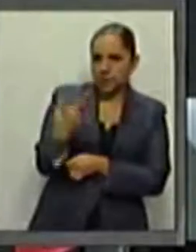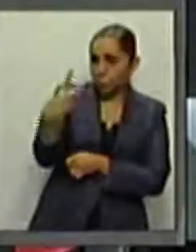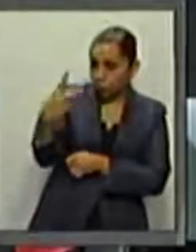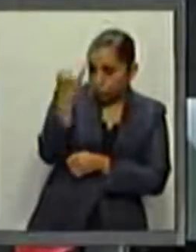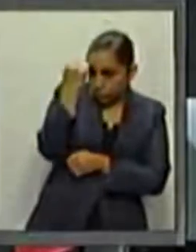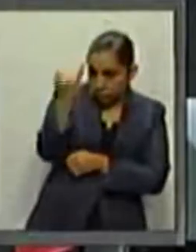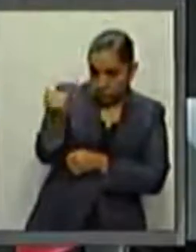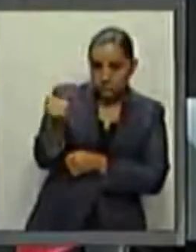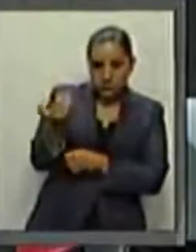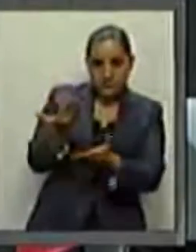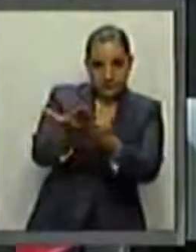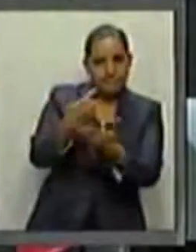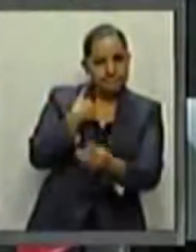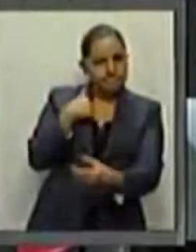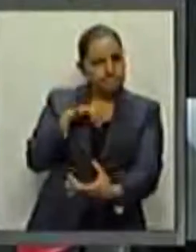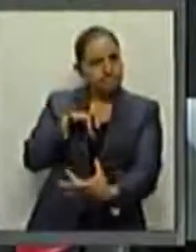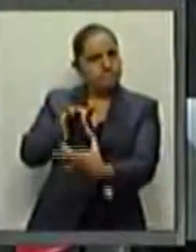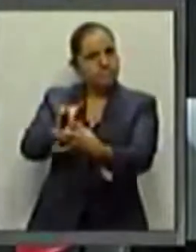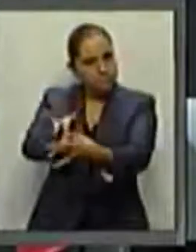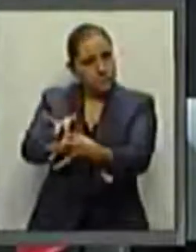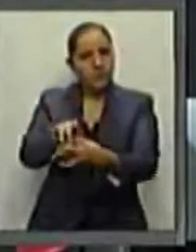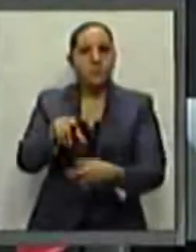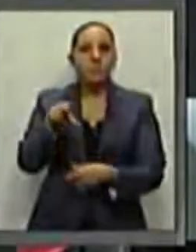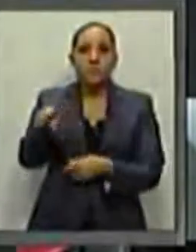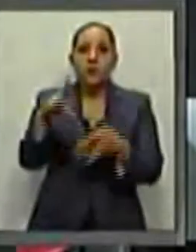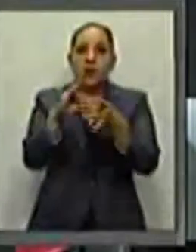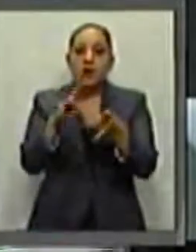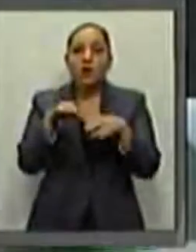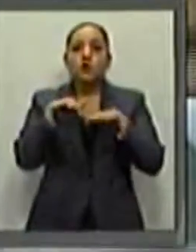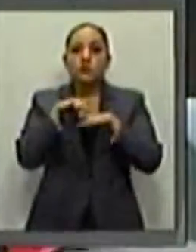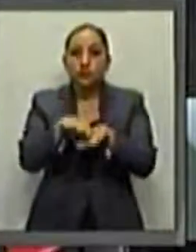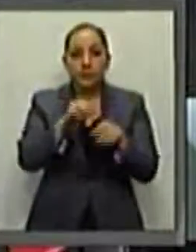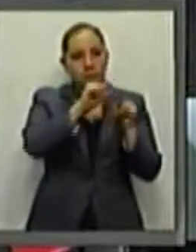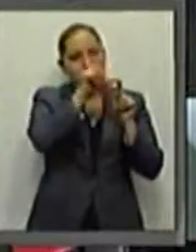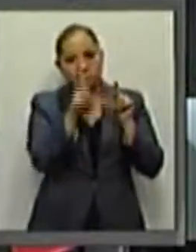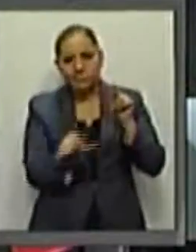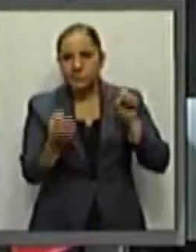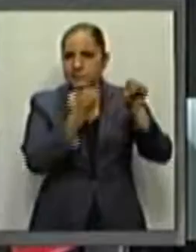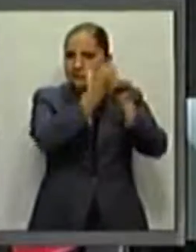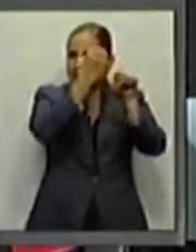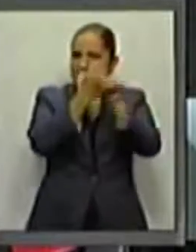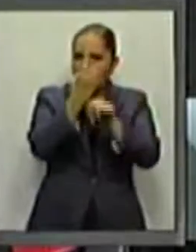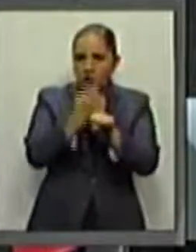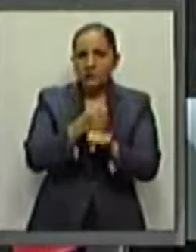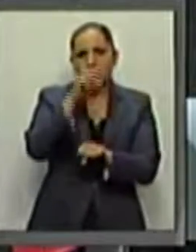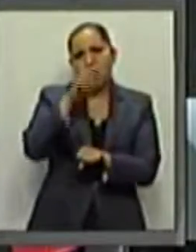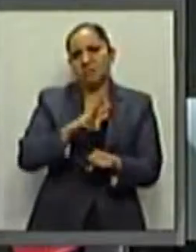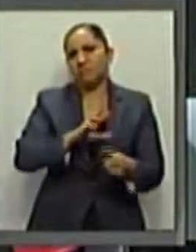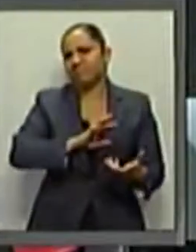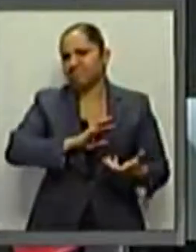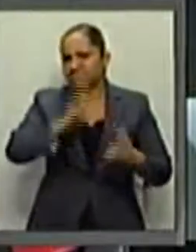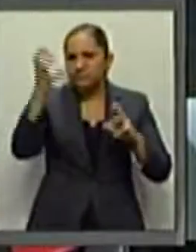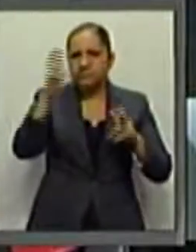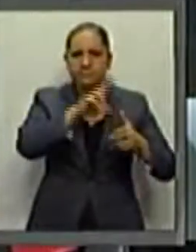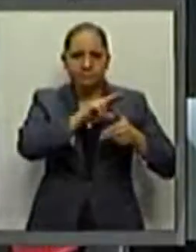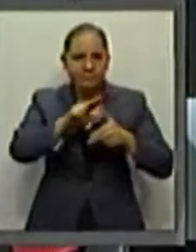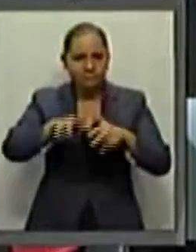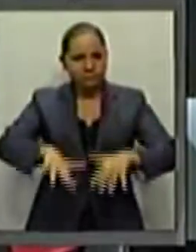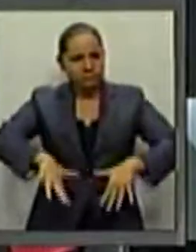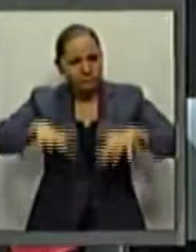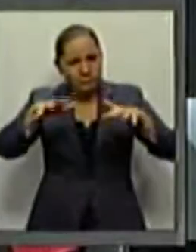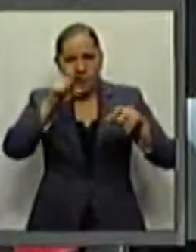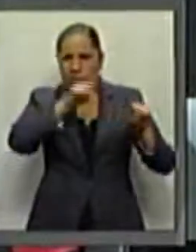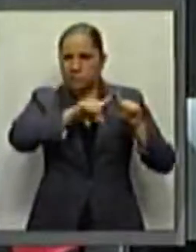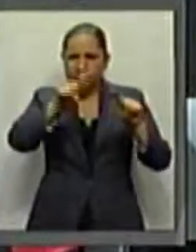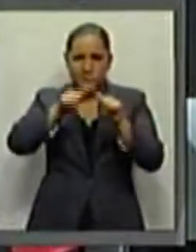porque habla de los desastres que en cada estado, y más principalmente en Oaxaca, han pasado también esos desastres,